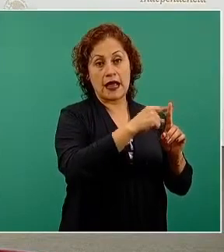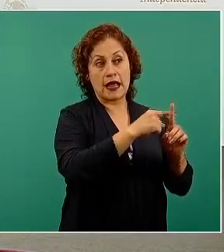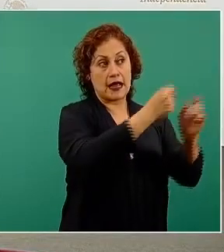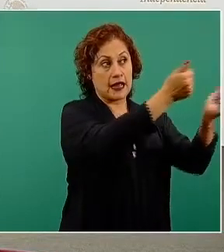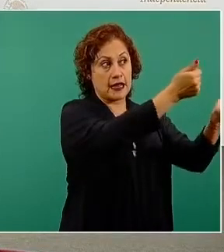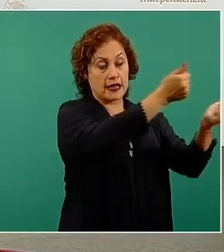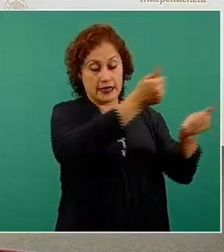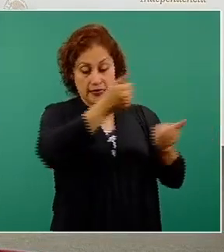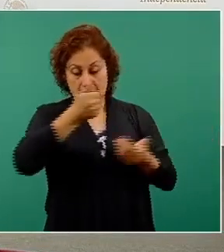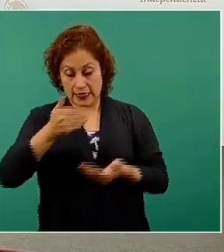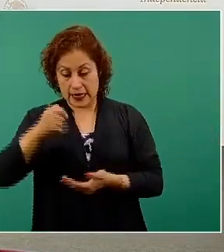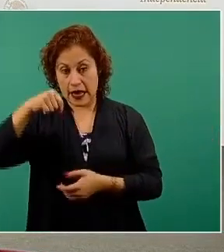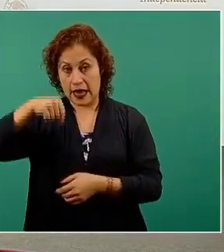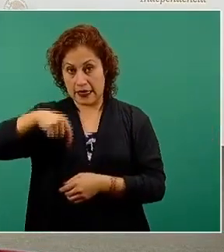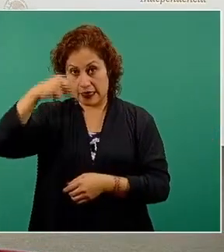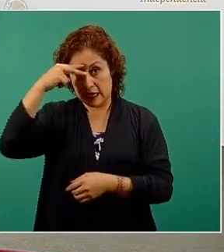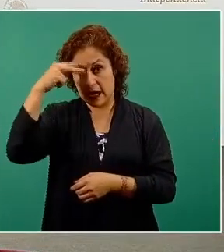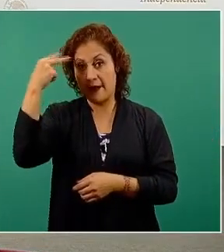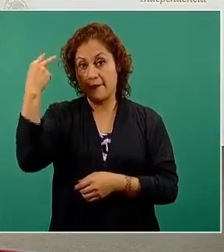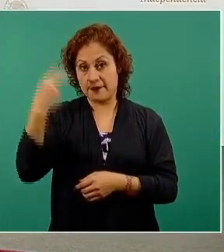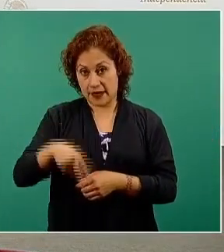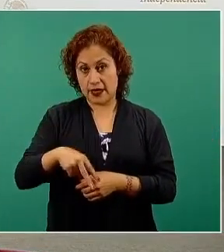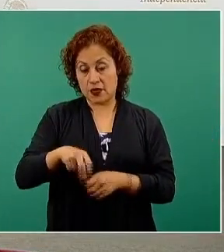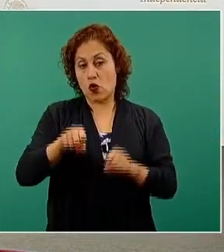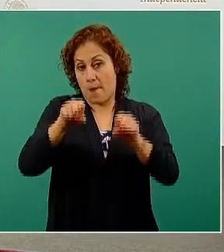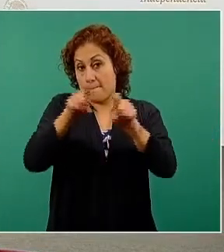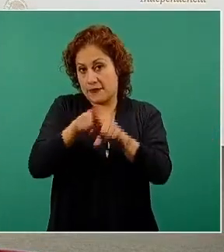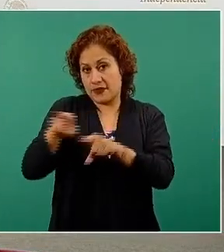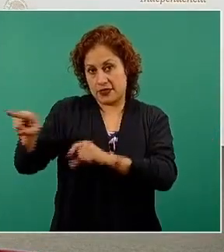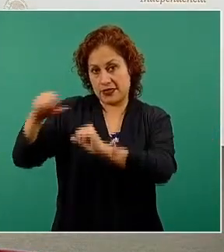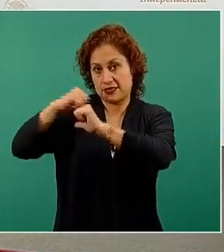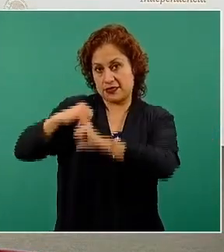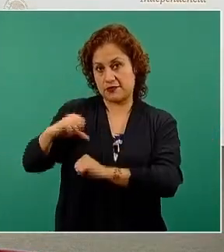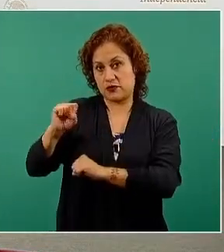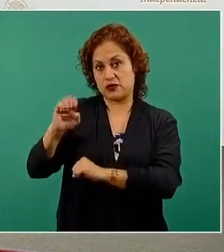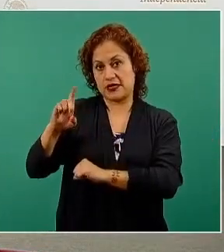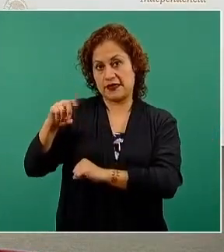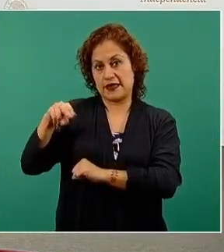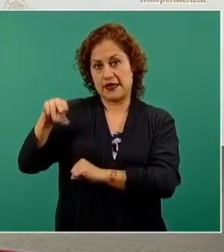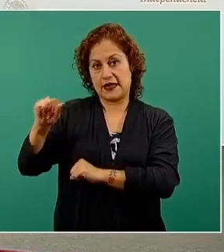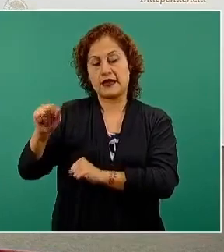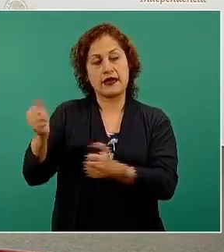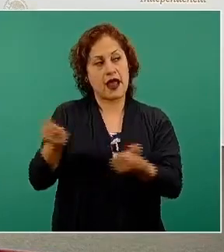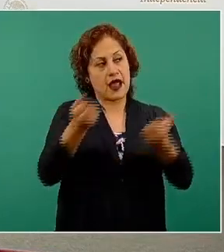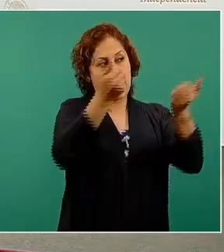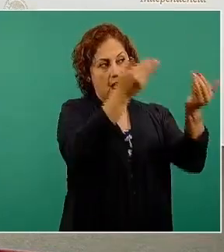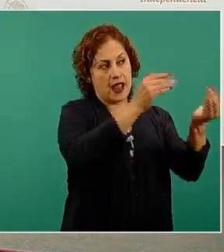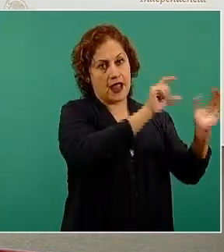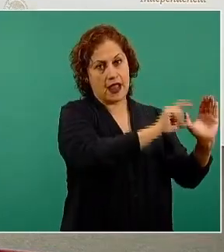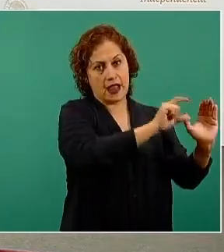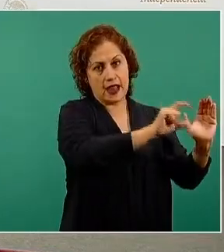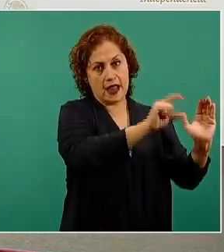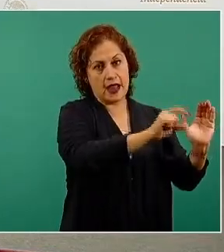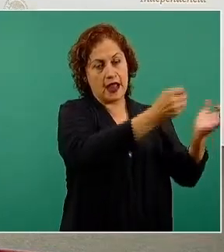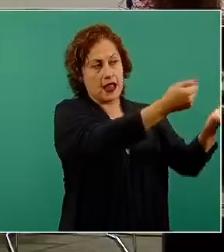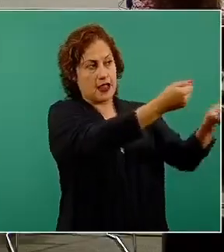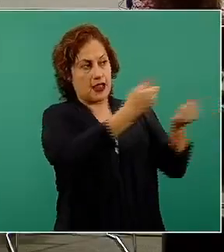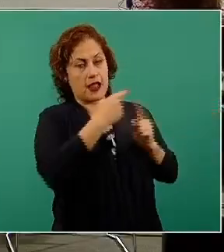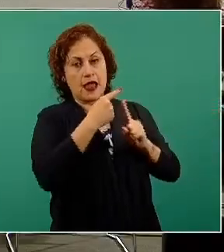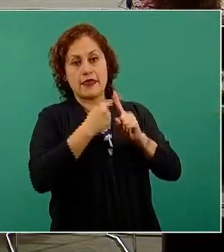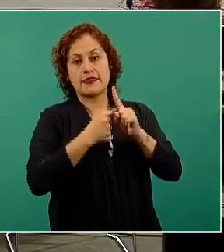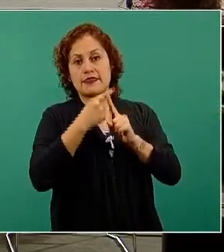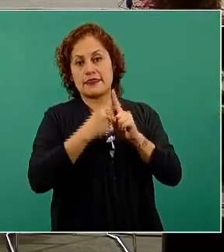los trajeron, toda la estrategia de Sedena dejó las hieleras y se trajo los data logger y pudimos sacar las